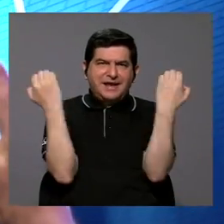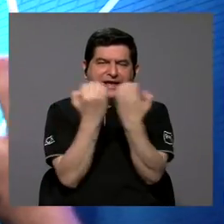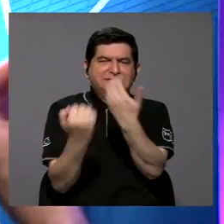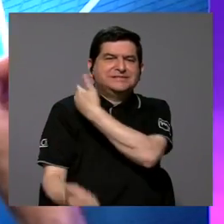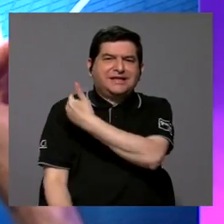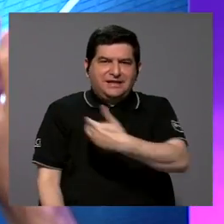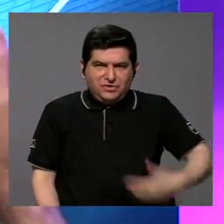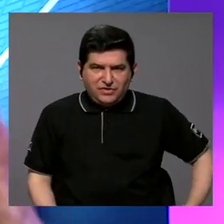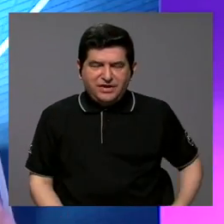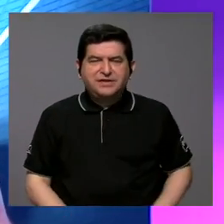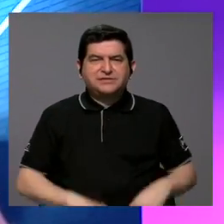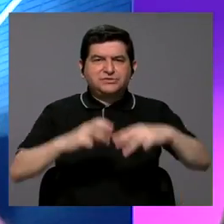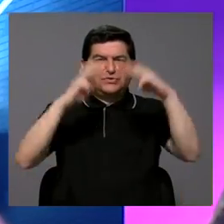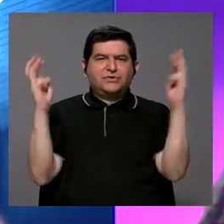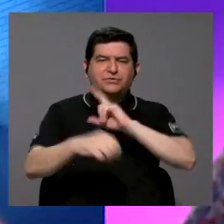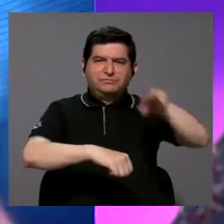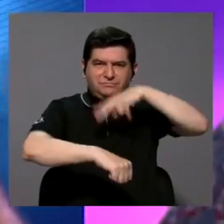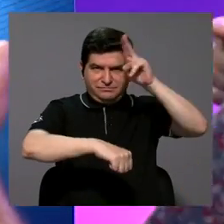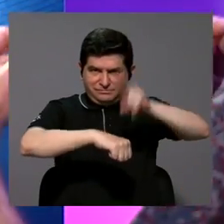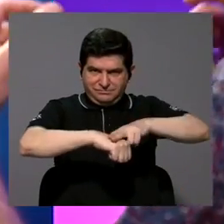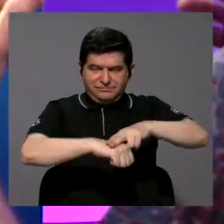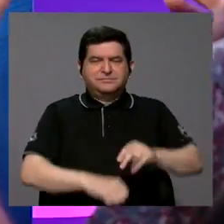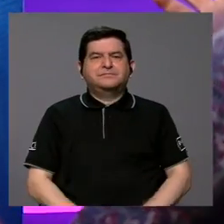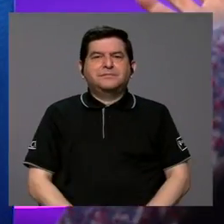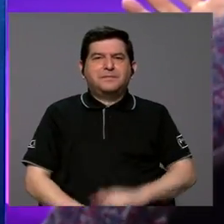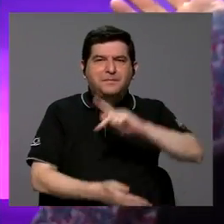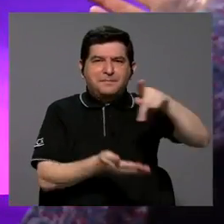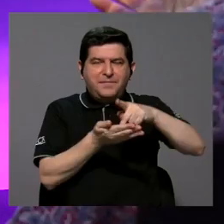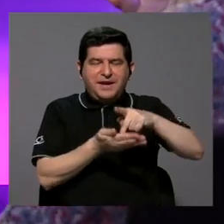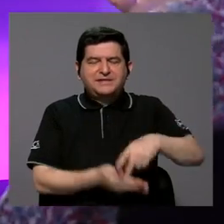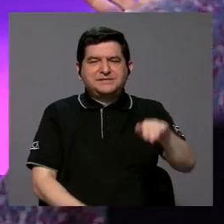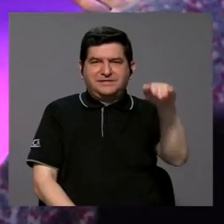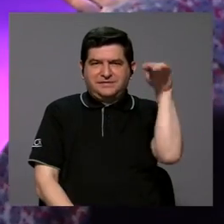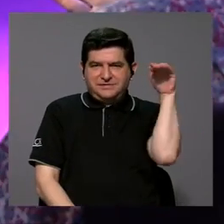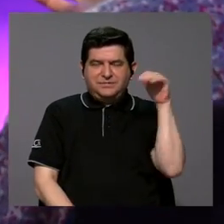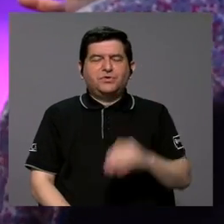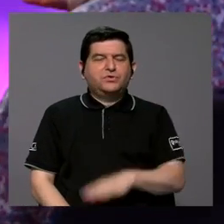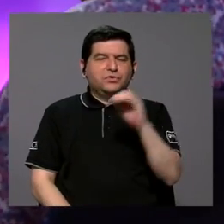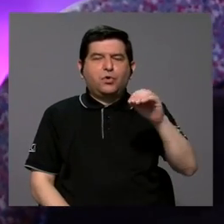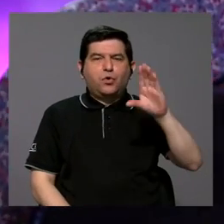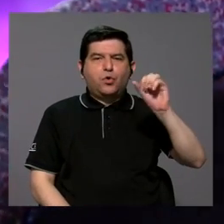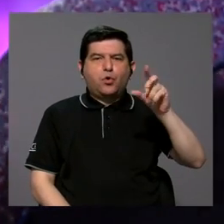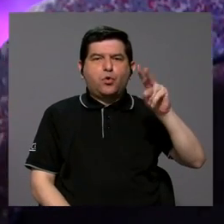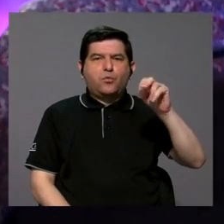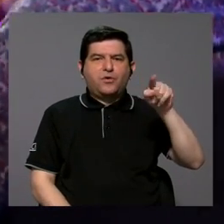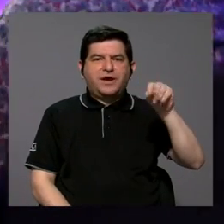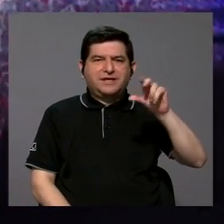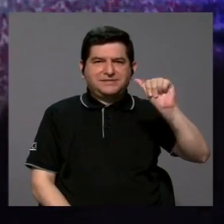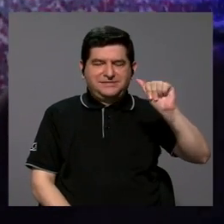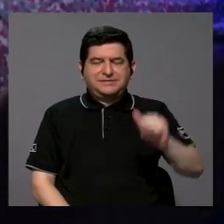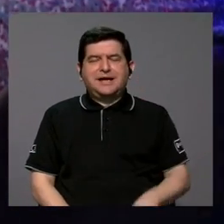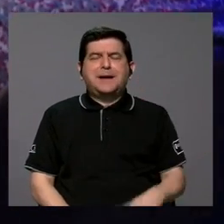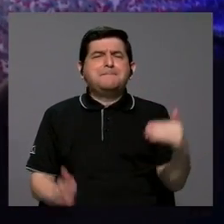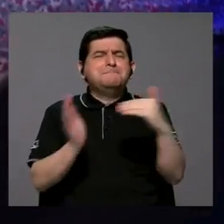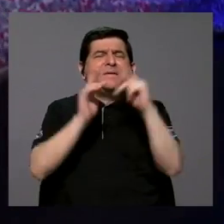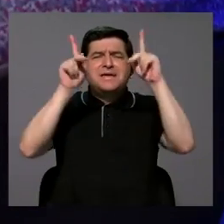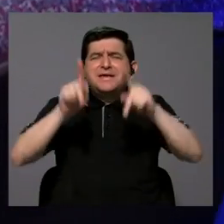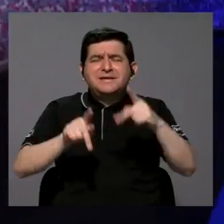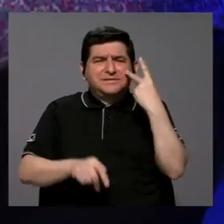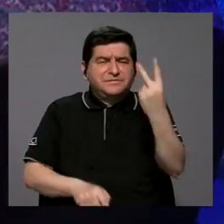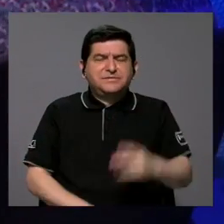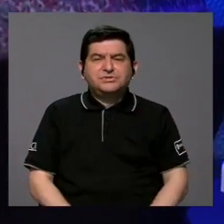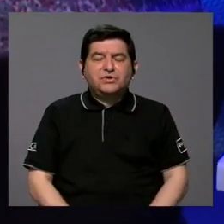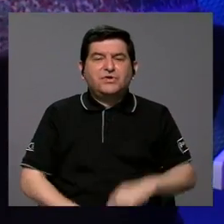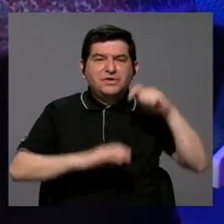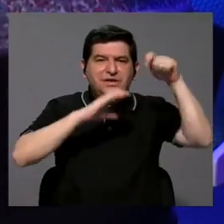Heredia, el Gimnasio Nacional, la Plaza de Toros de Zapote o Bonanza, enfrente de miles de personas, el Cine Capri,